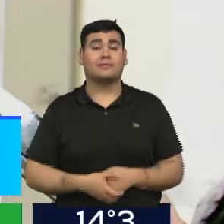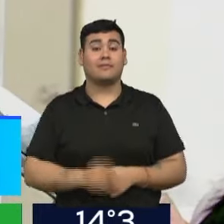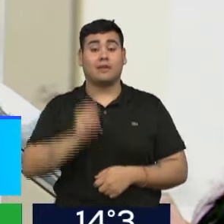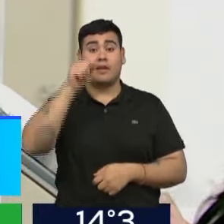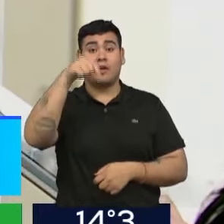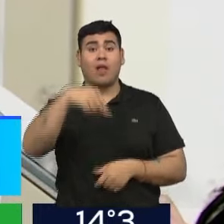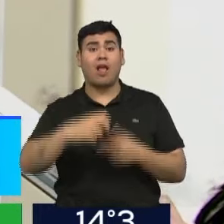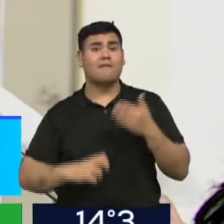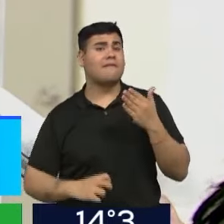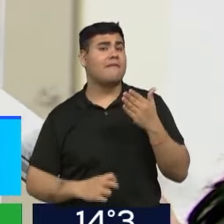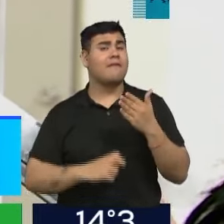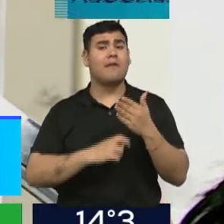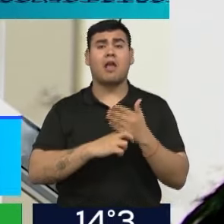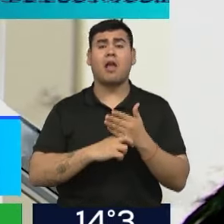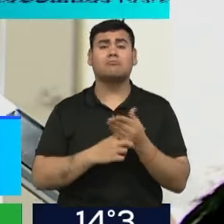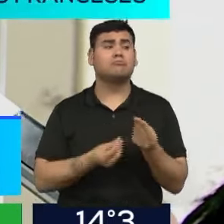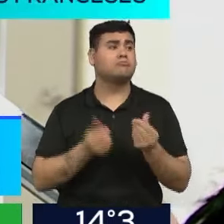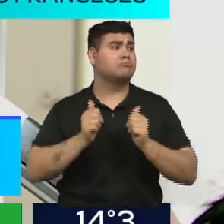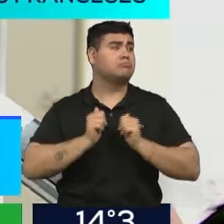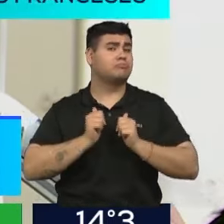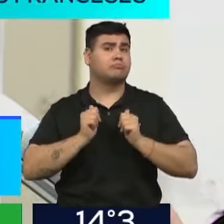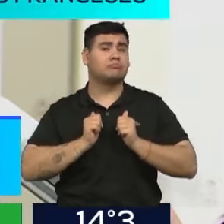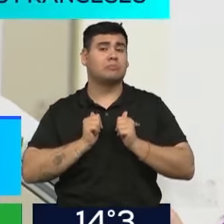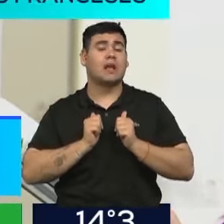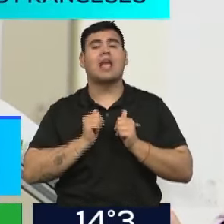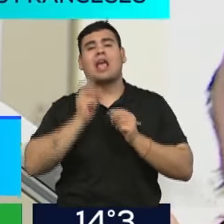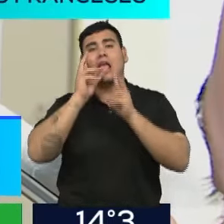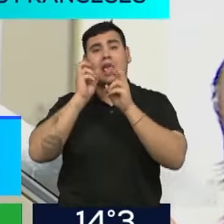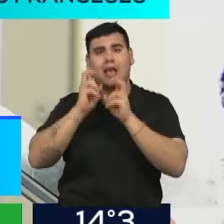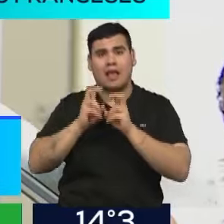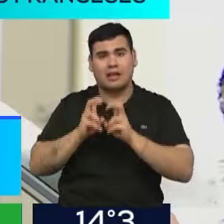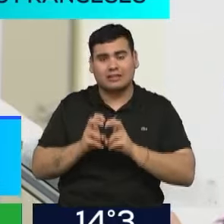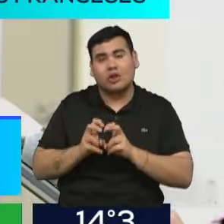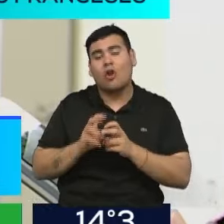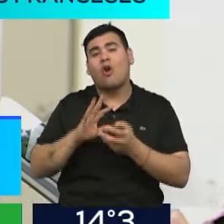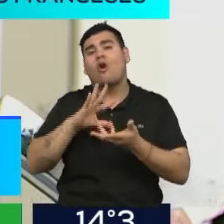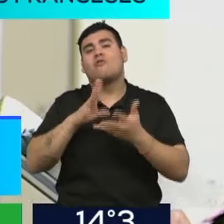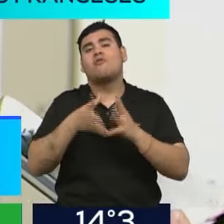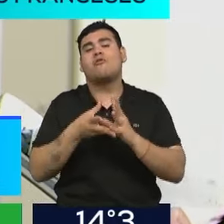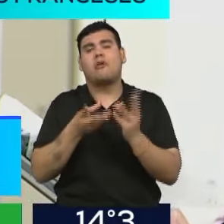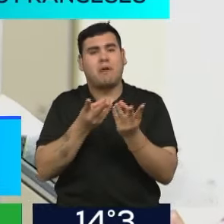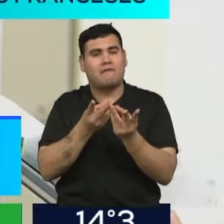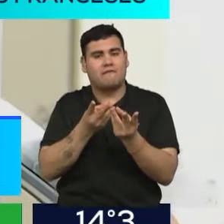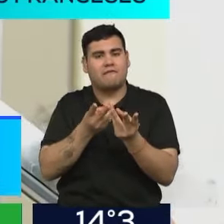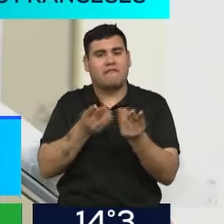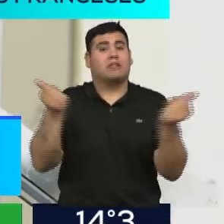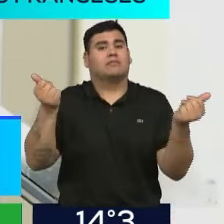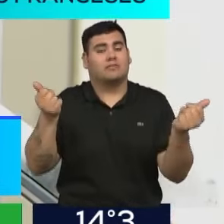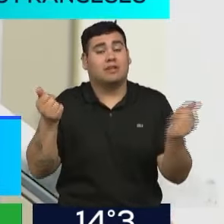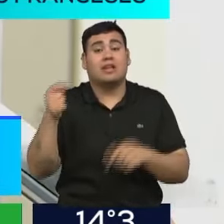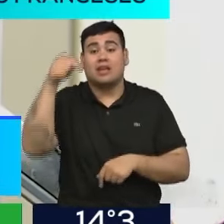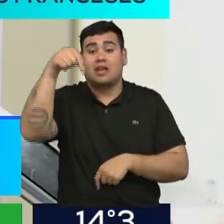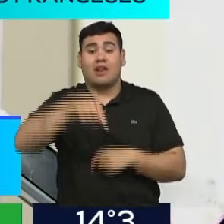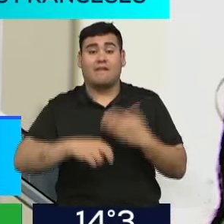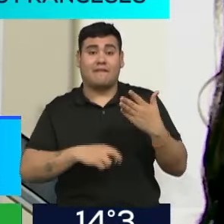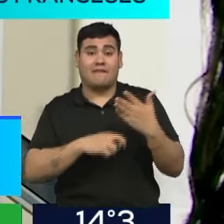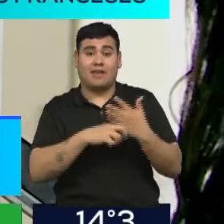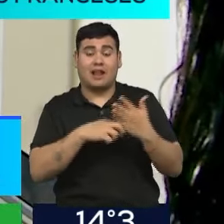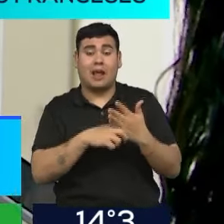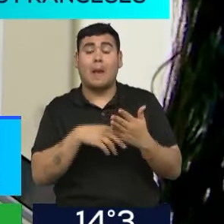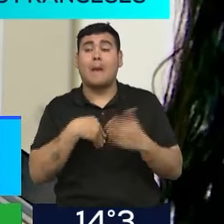fiscal considere concluida la investigación, que eso es uno de los requisitos para pedir un sobreseimiento, y una vez con eso es la fiscalía quien debe pedir